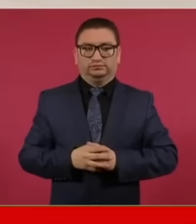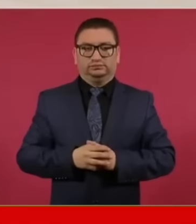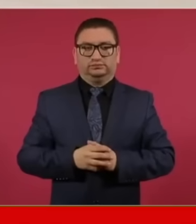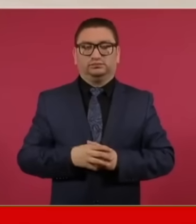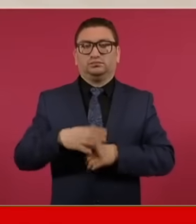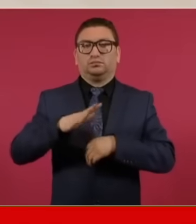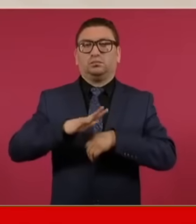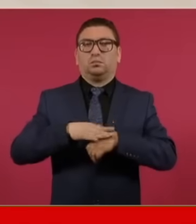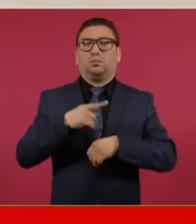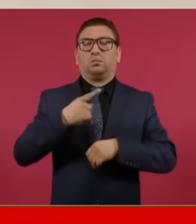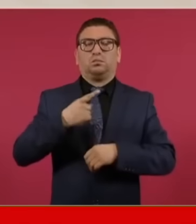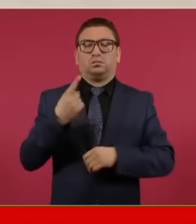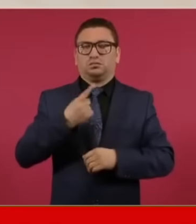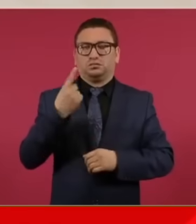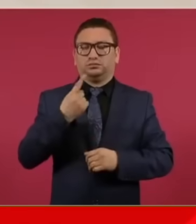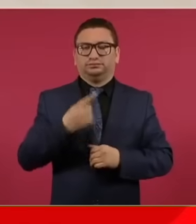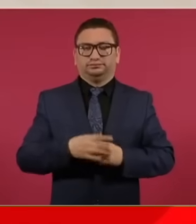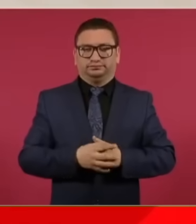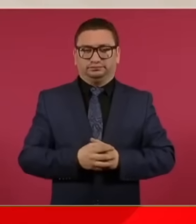porque afortunadamente